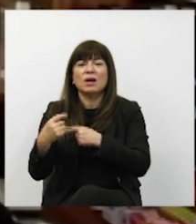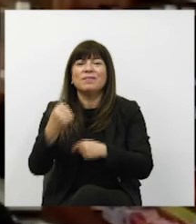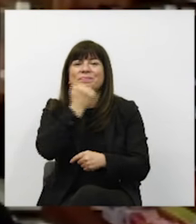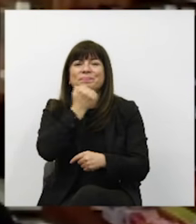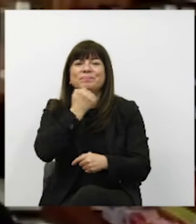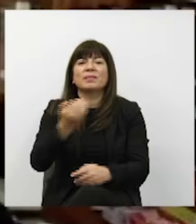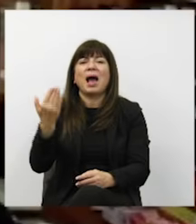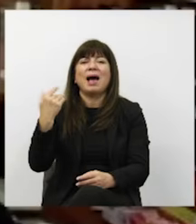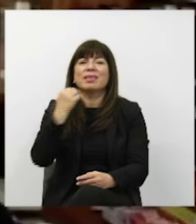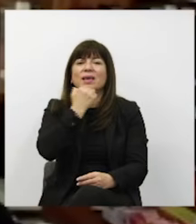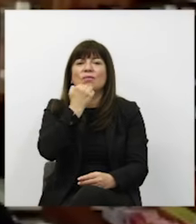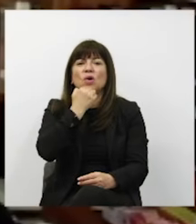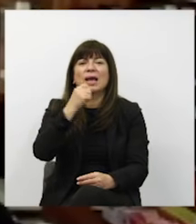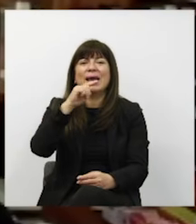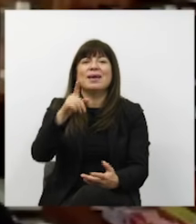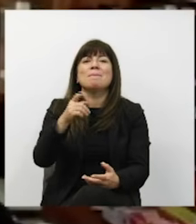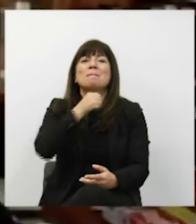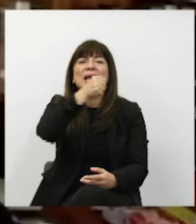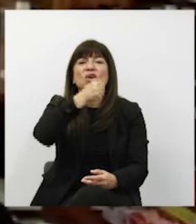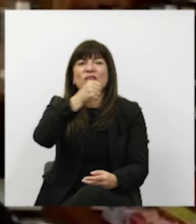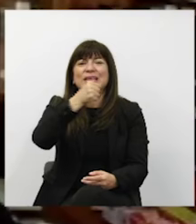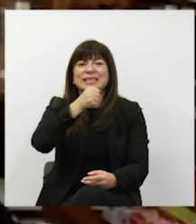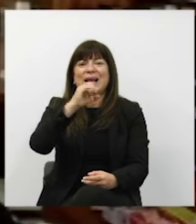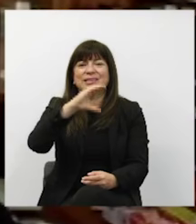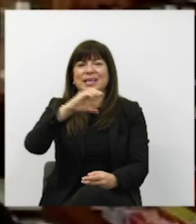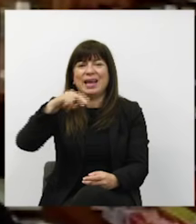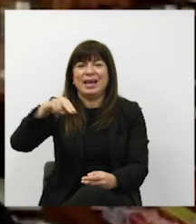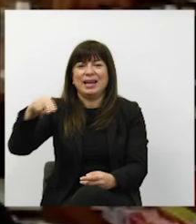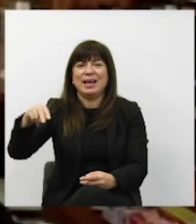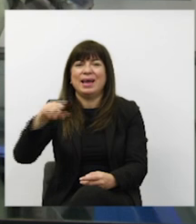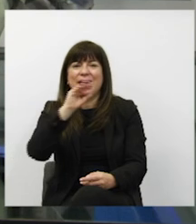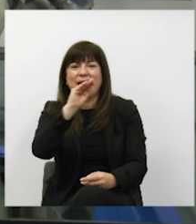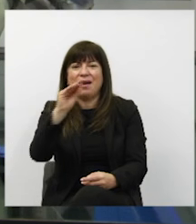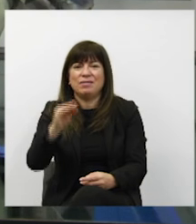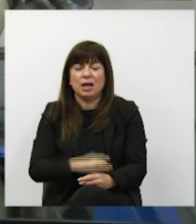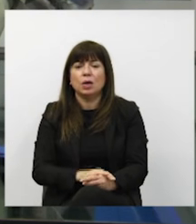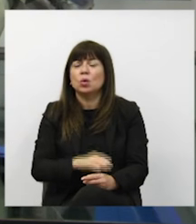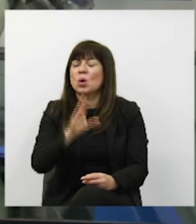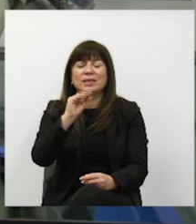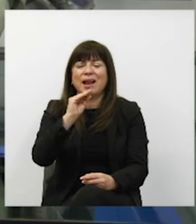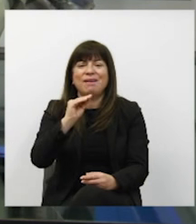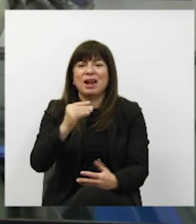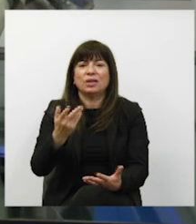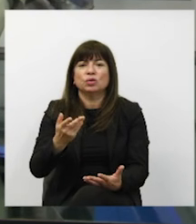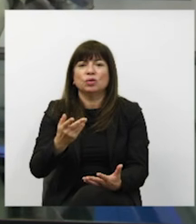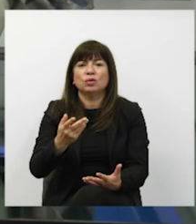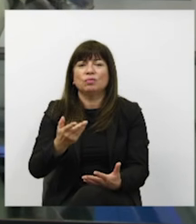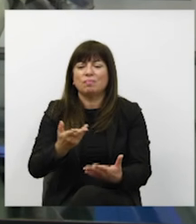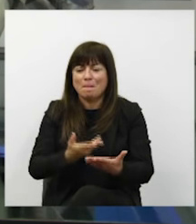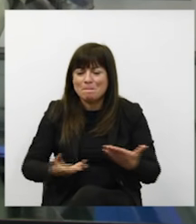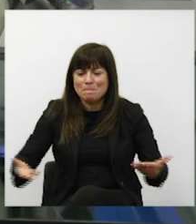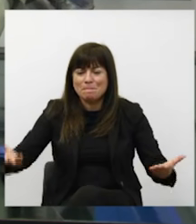y conceptualmente consistente como lo que plantea Nicolás Eizaguirre. Y eso es lo que a mí me preocupa.